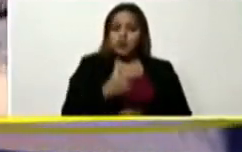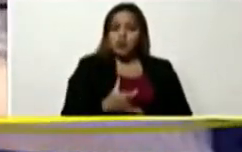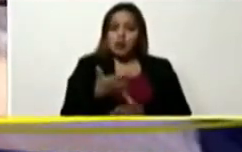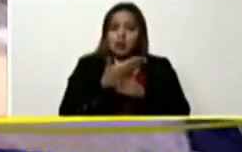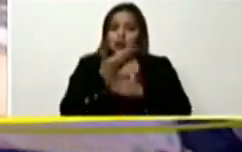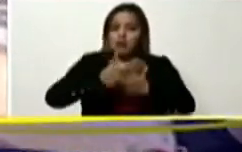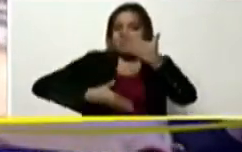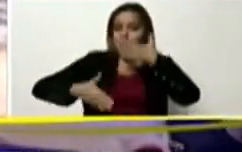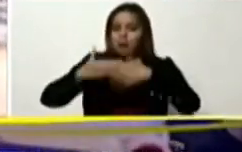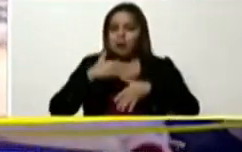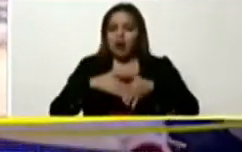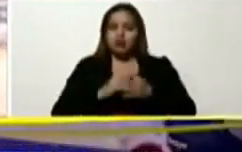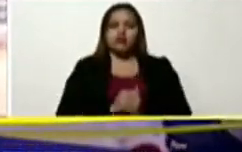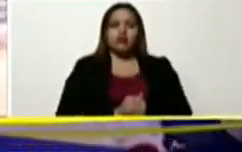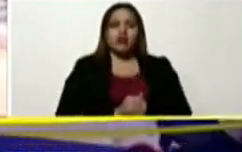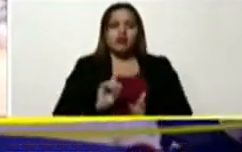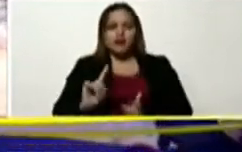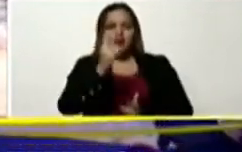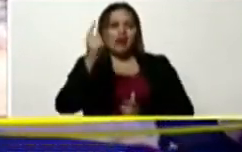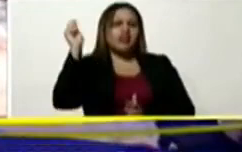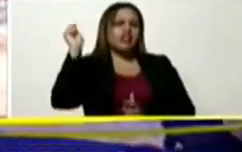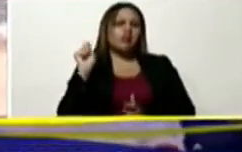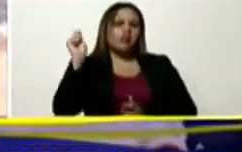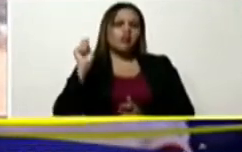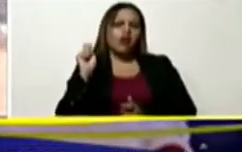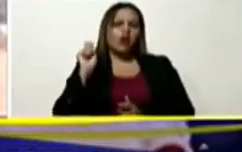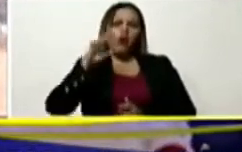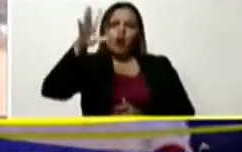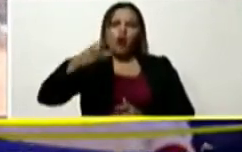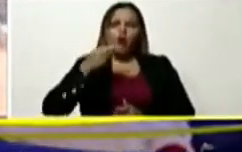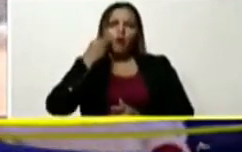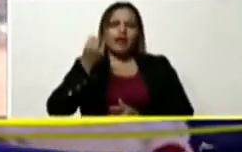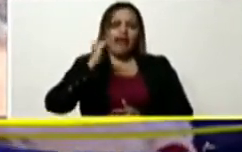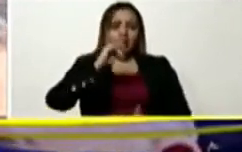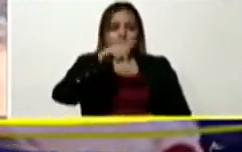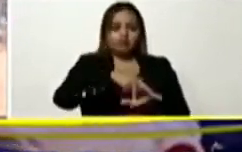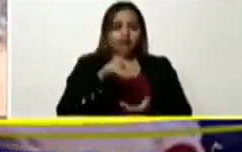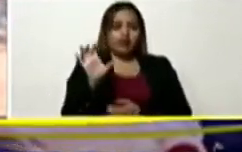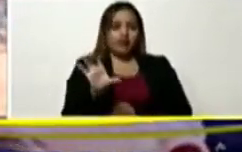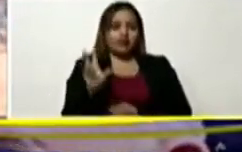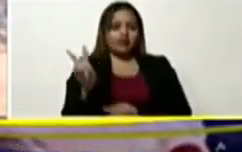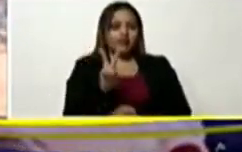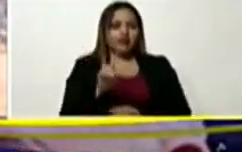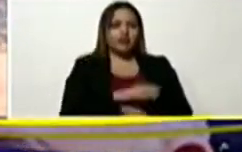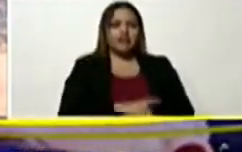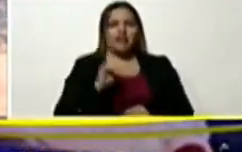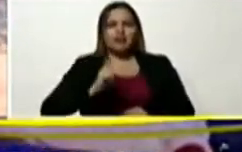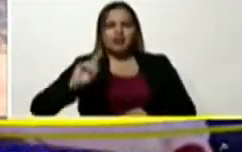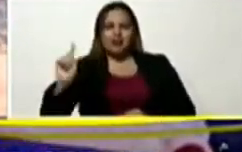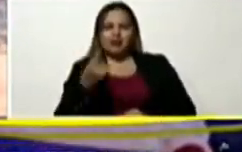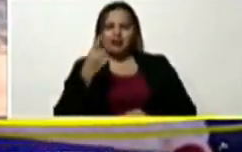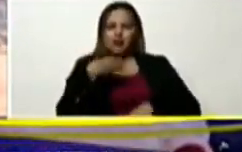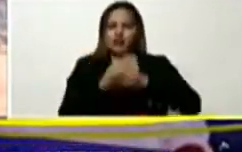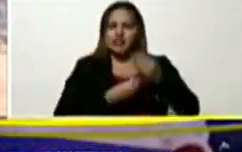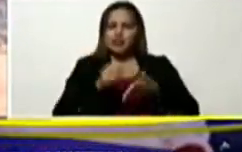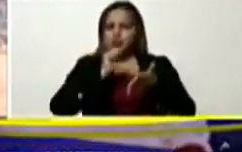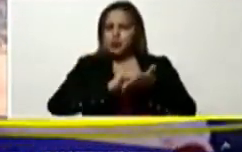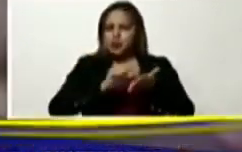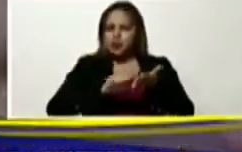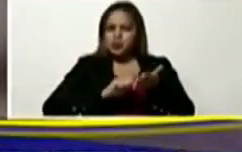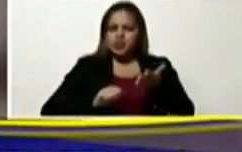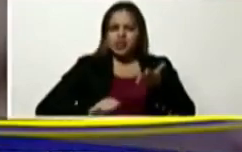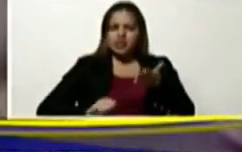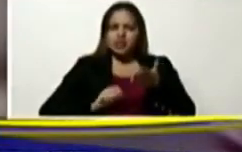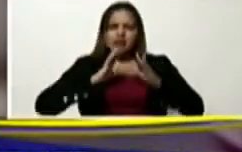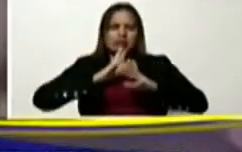primer diputado joven que tuvo la nación y también fue el primer novelista que logró